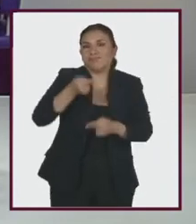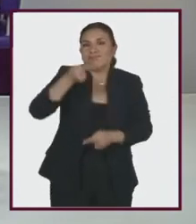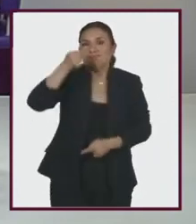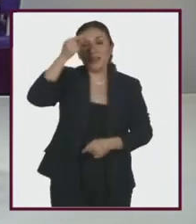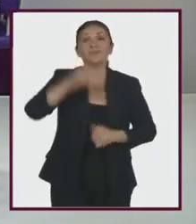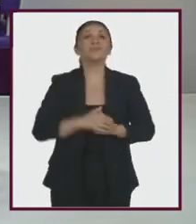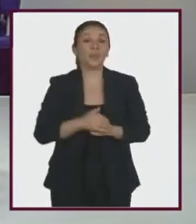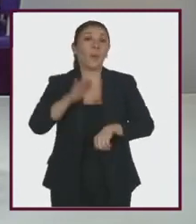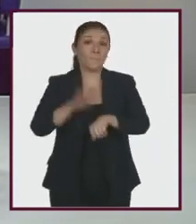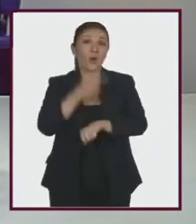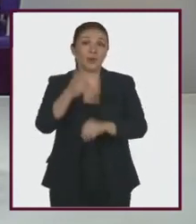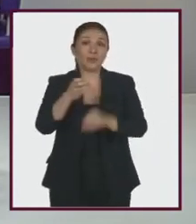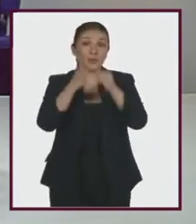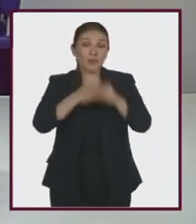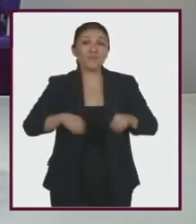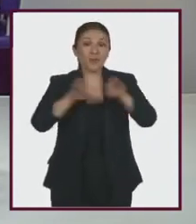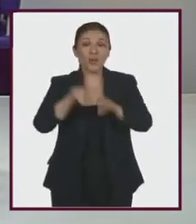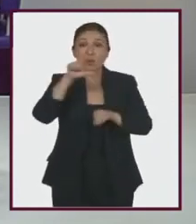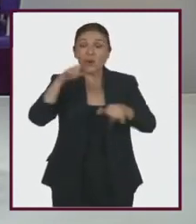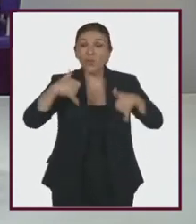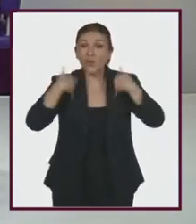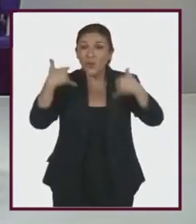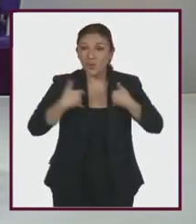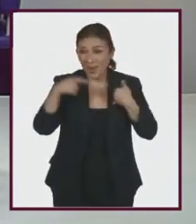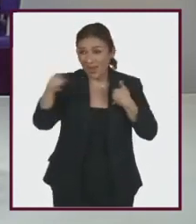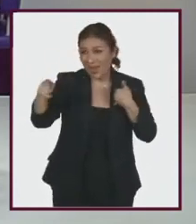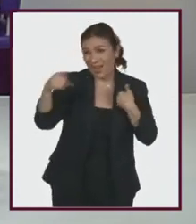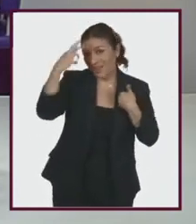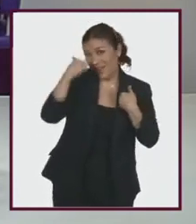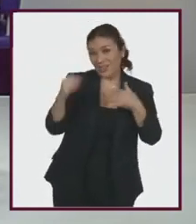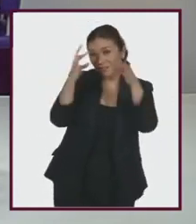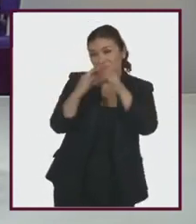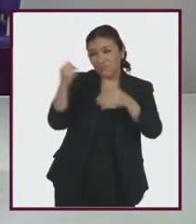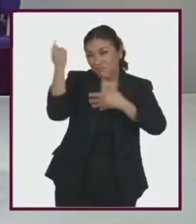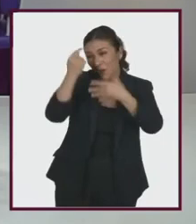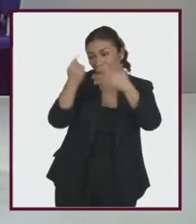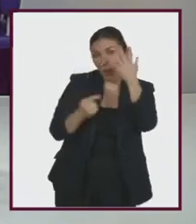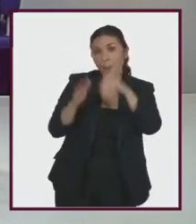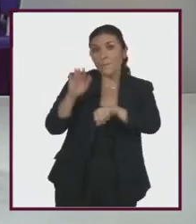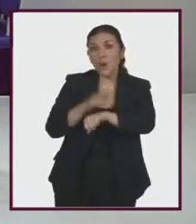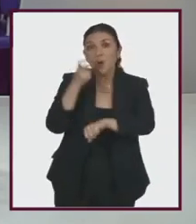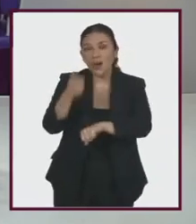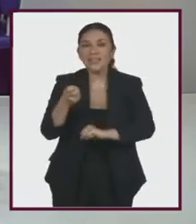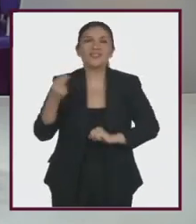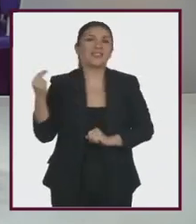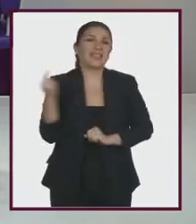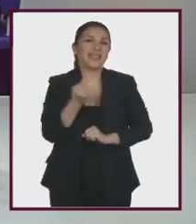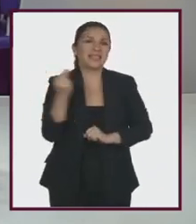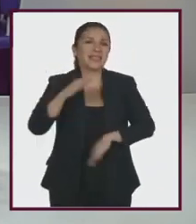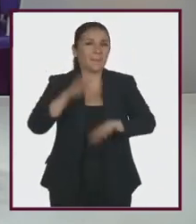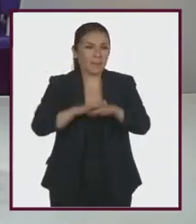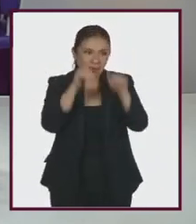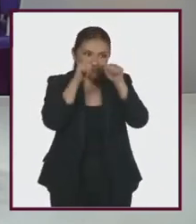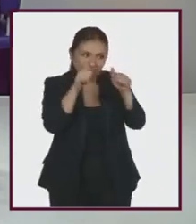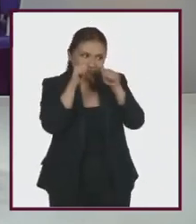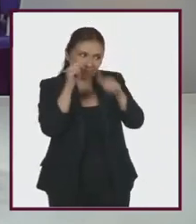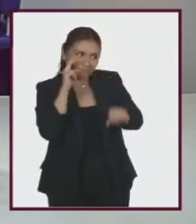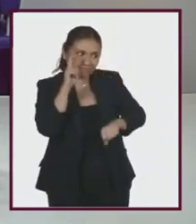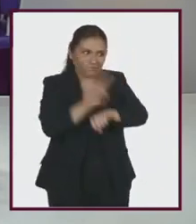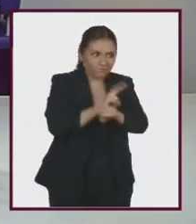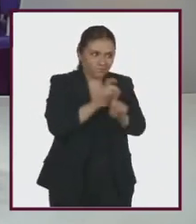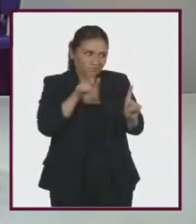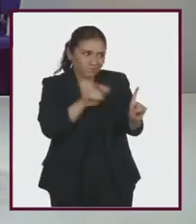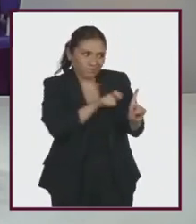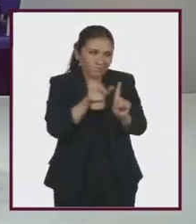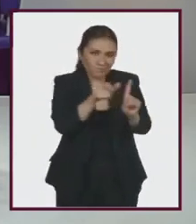hacer énfasis en esta etapa, por todas las razones que ya compartiste, doctora Paulina, es necesario estar tan atentos. ¿Tenemos